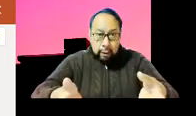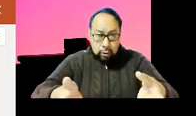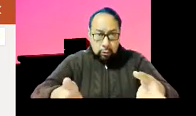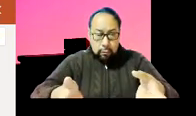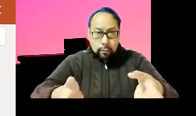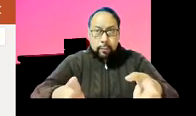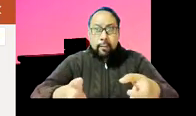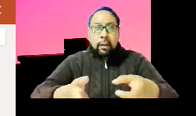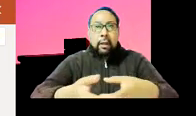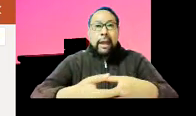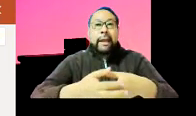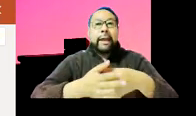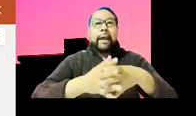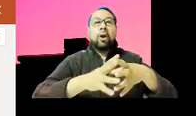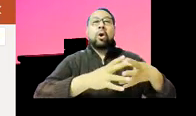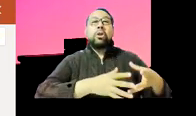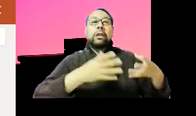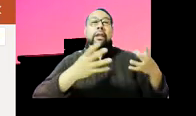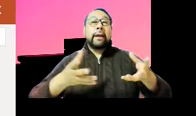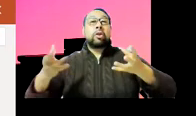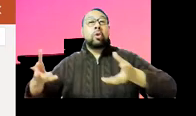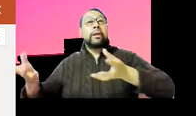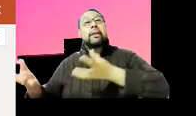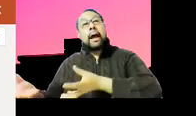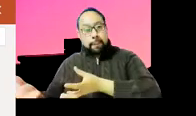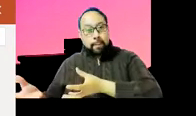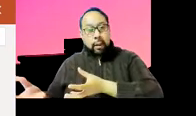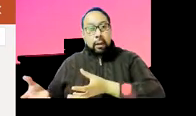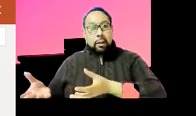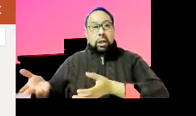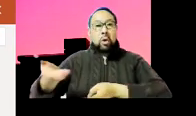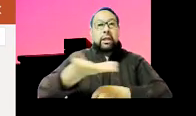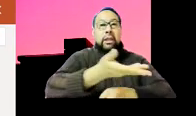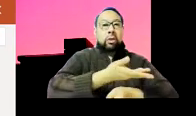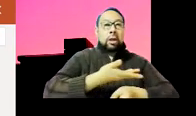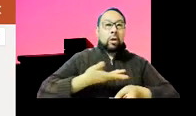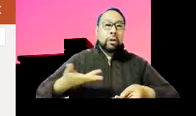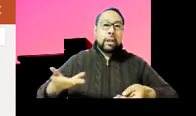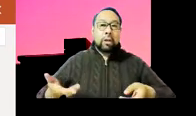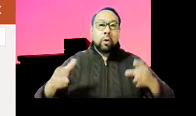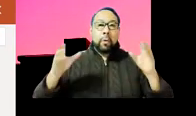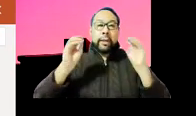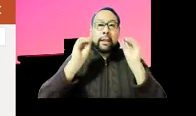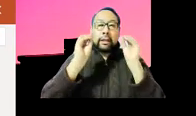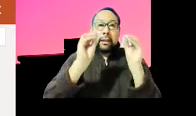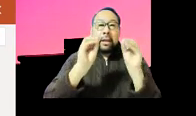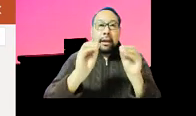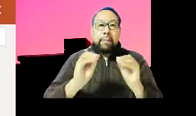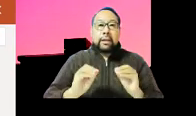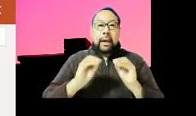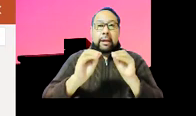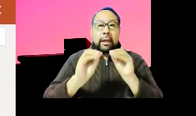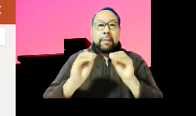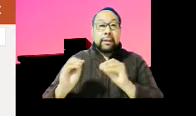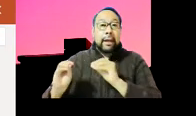los textos. ¿En qué contexto está? Si yo entiendo el contexto, voy a entender